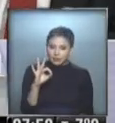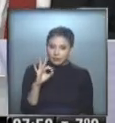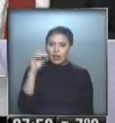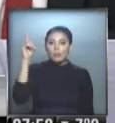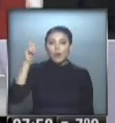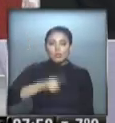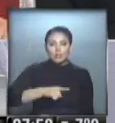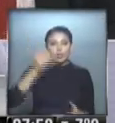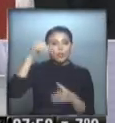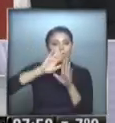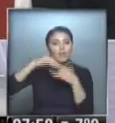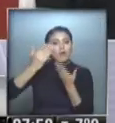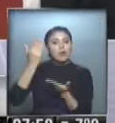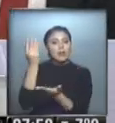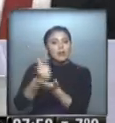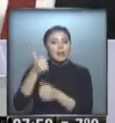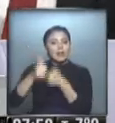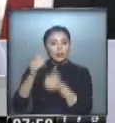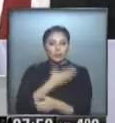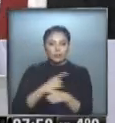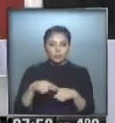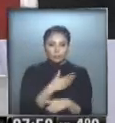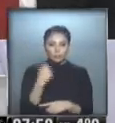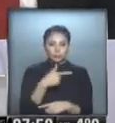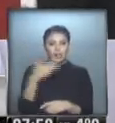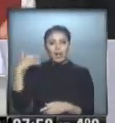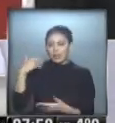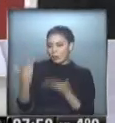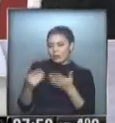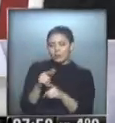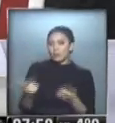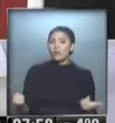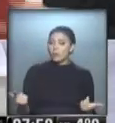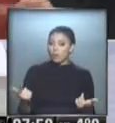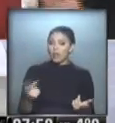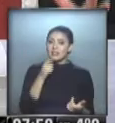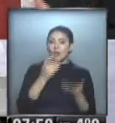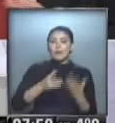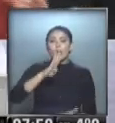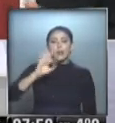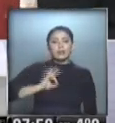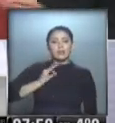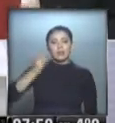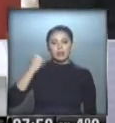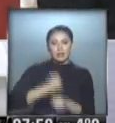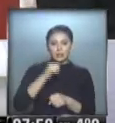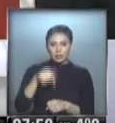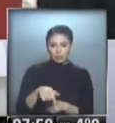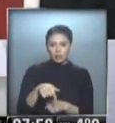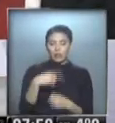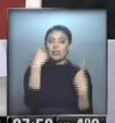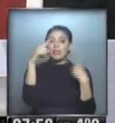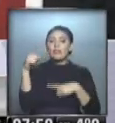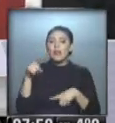40% que saca Espínola prácticamente no tienen antecedente en las últimas 4 décadas para el justicialismo en general, con las